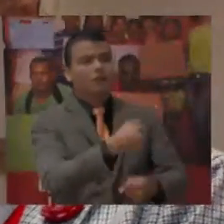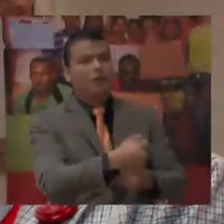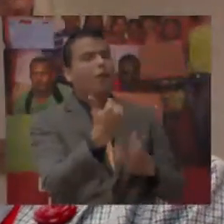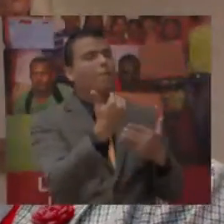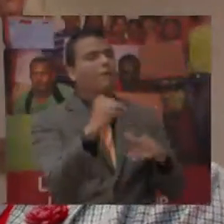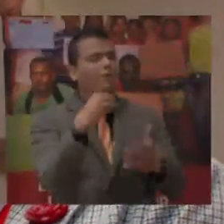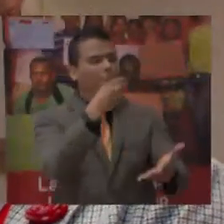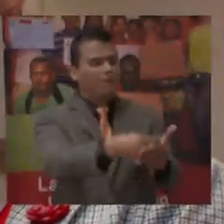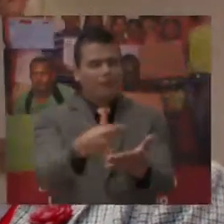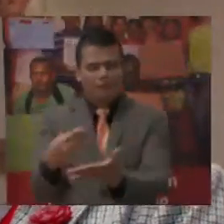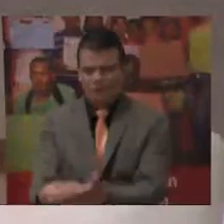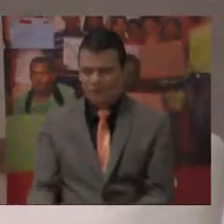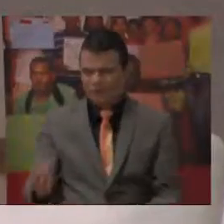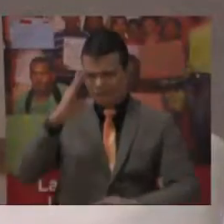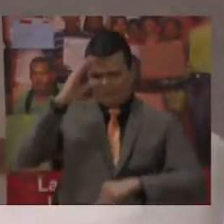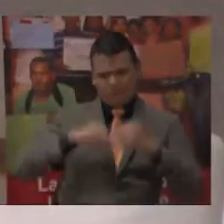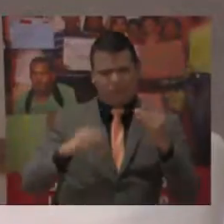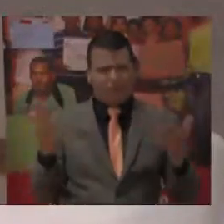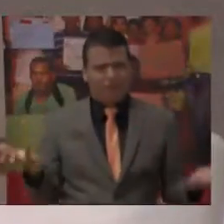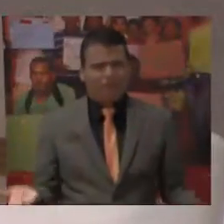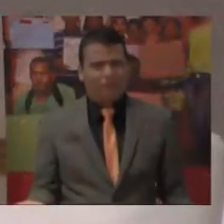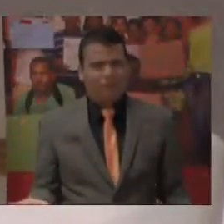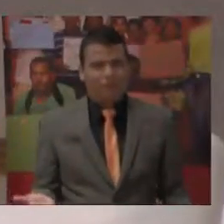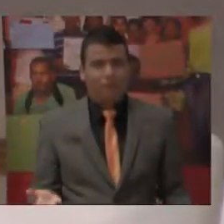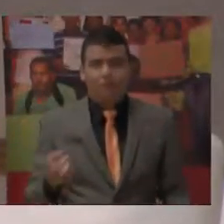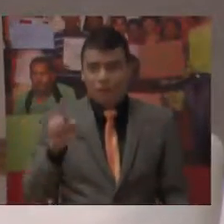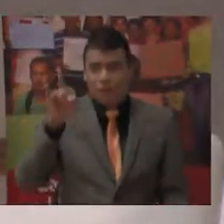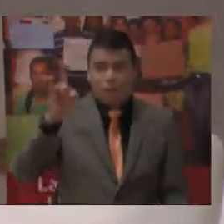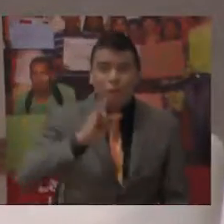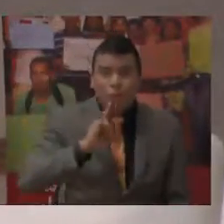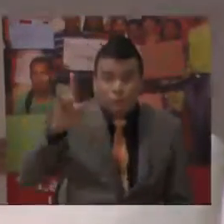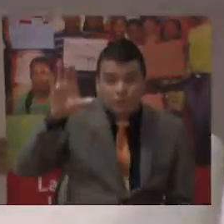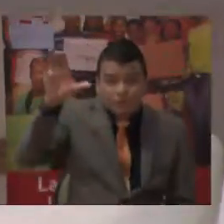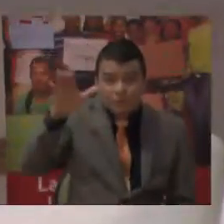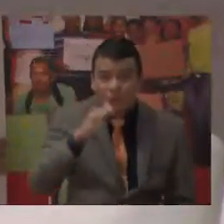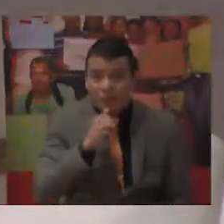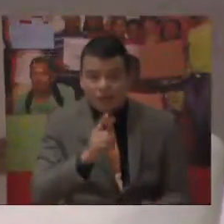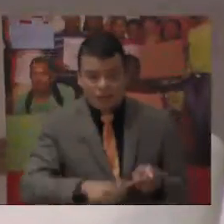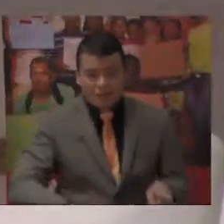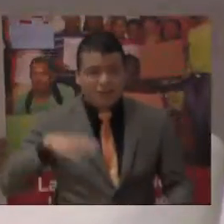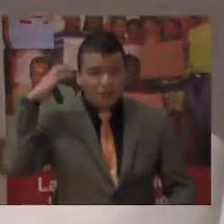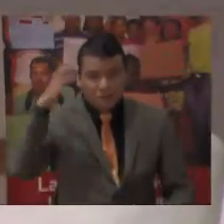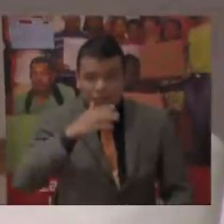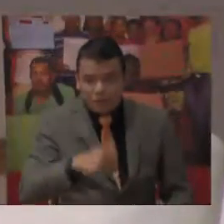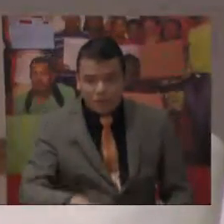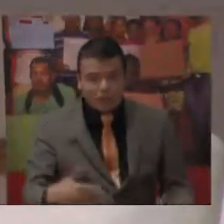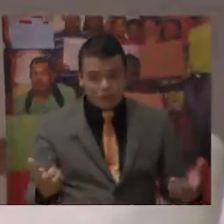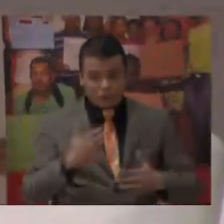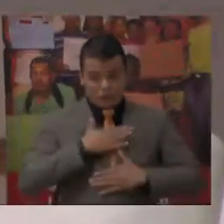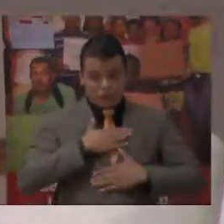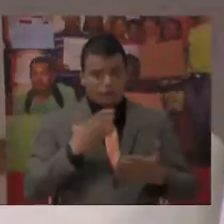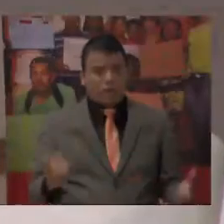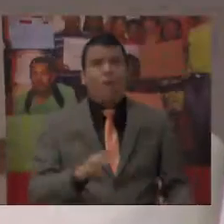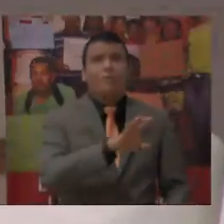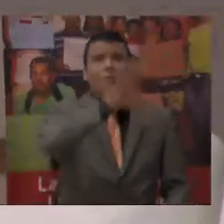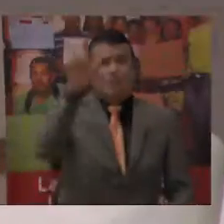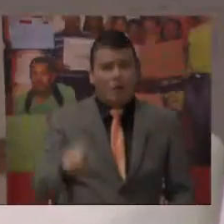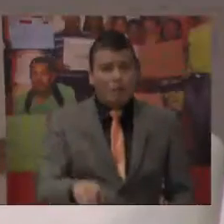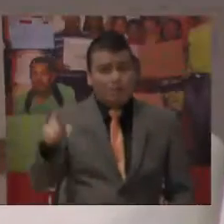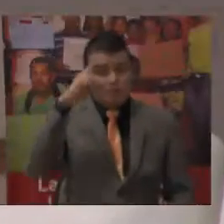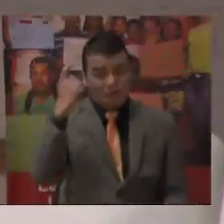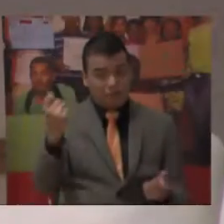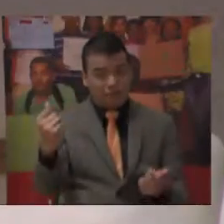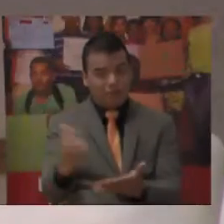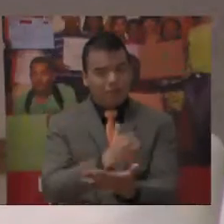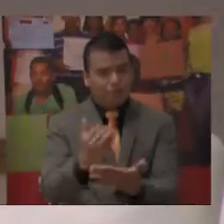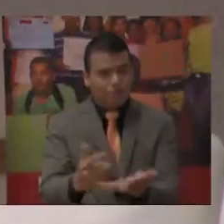mínimo, pues eso es absurdo. Y eso no lo ve usted en Estados Unidos ni en Europa. Eso no lo estoy diciendo yo, lo dicen los países capitalistas.